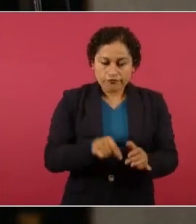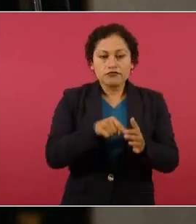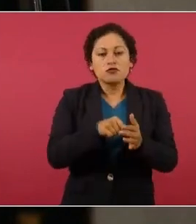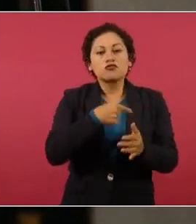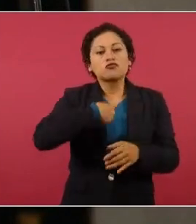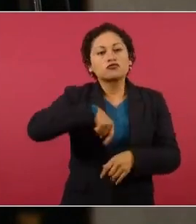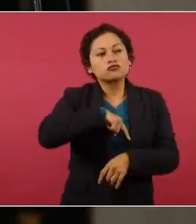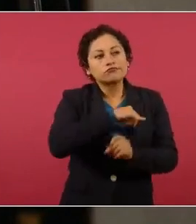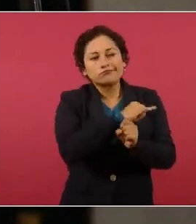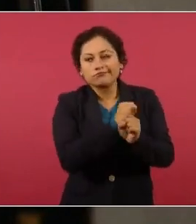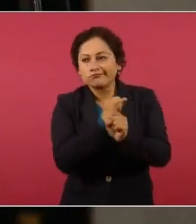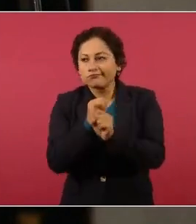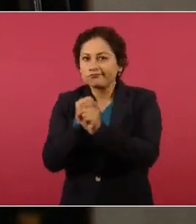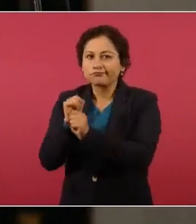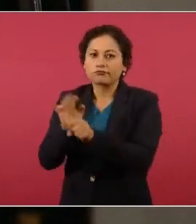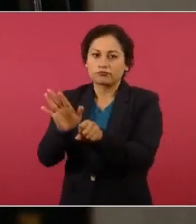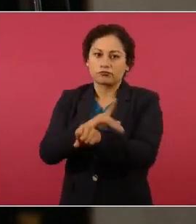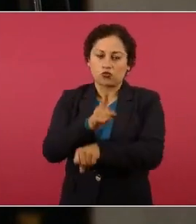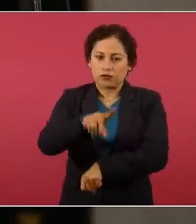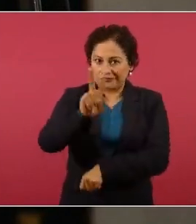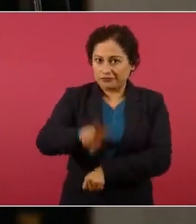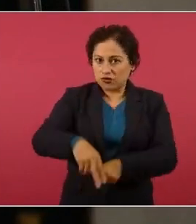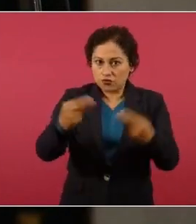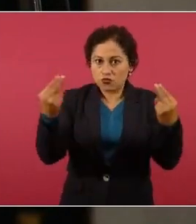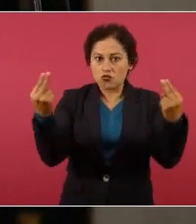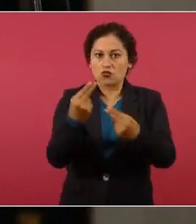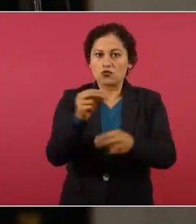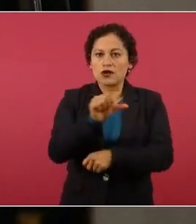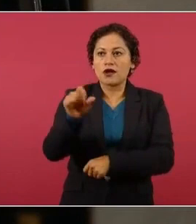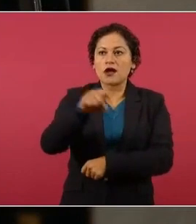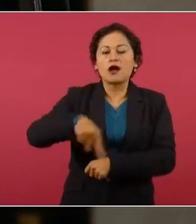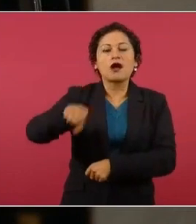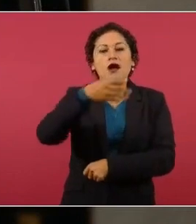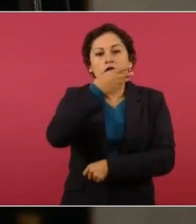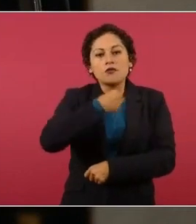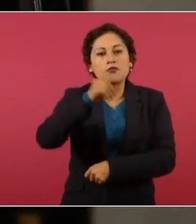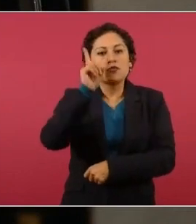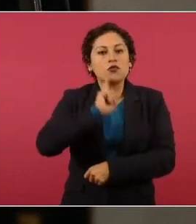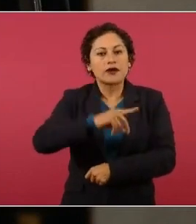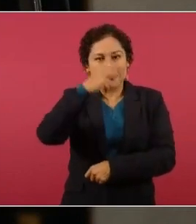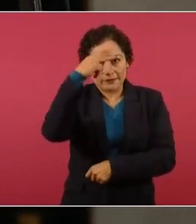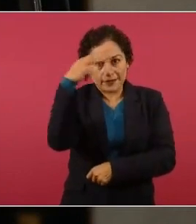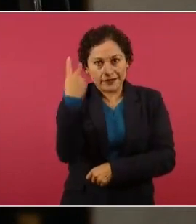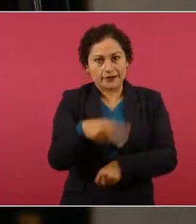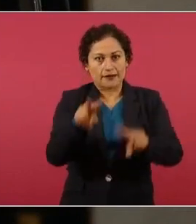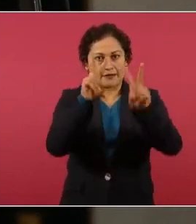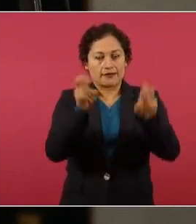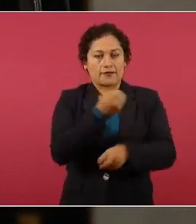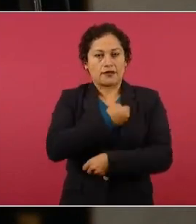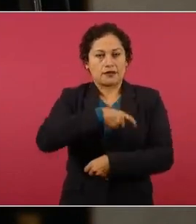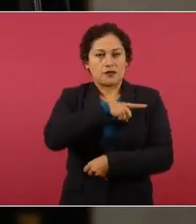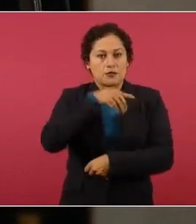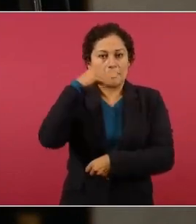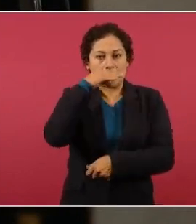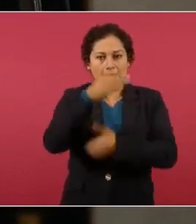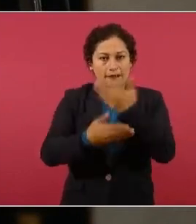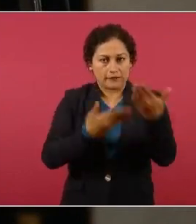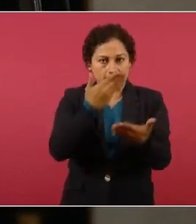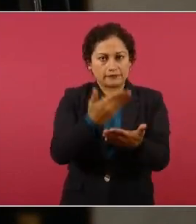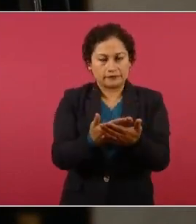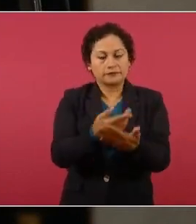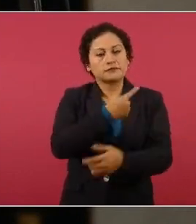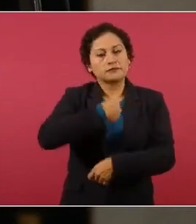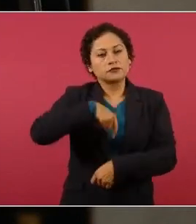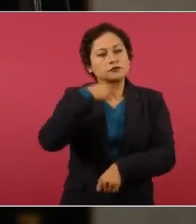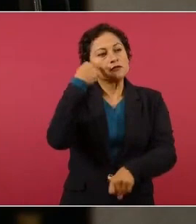la necesidad de darle atención a todas las mexicanas y los mexicanos en materia de salud gratuita, hemos encontrado que en